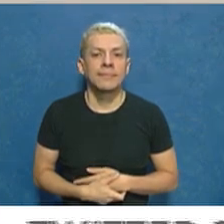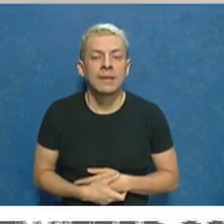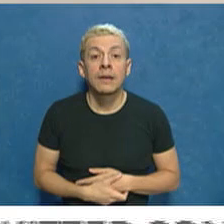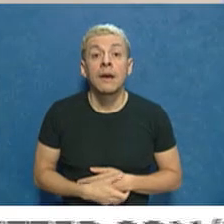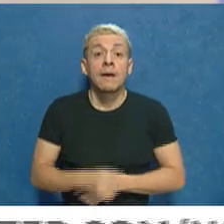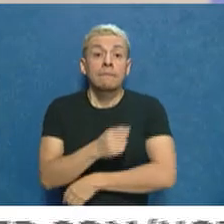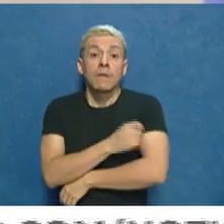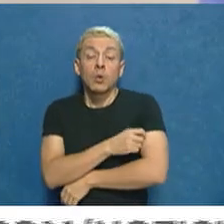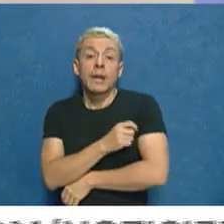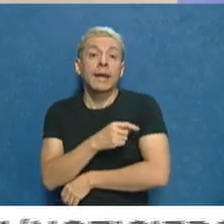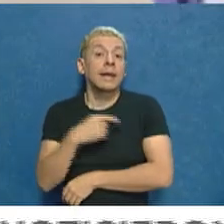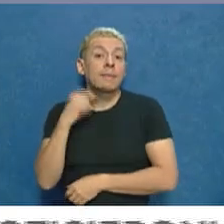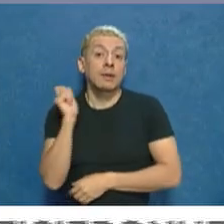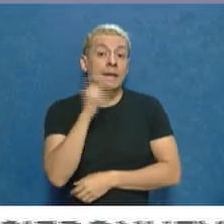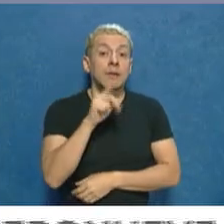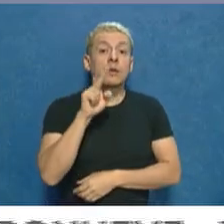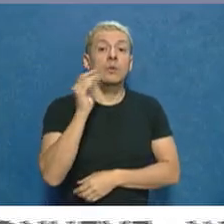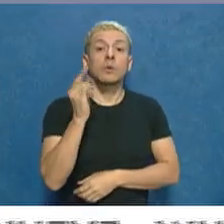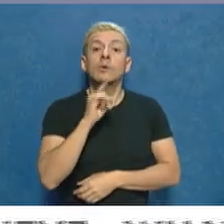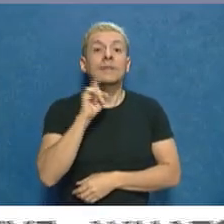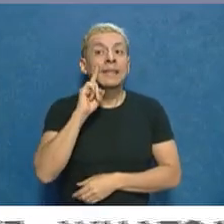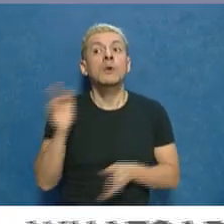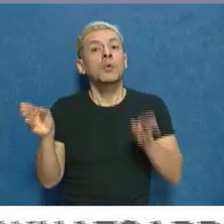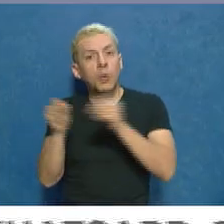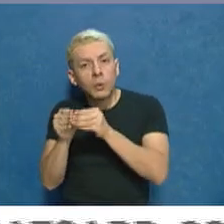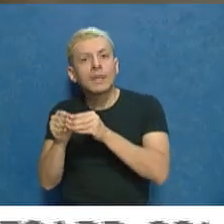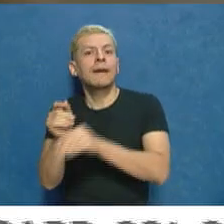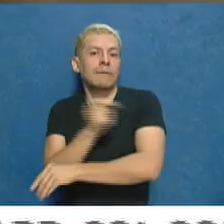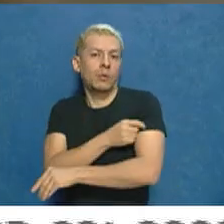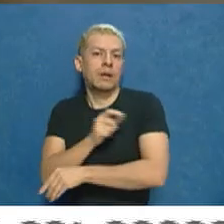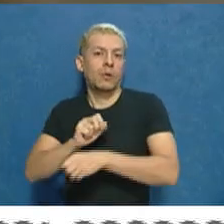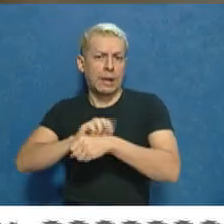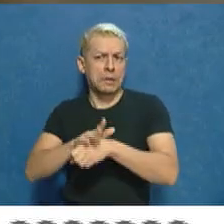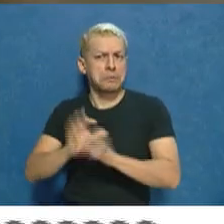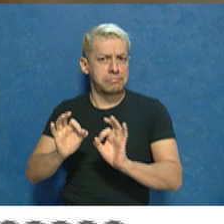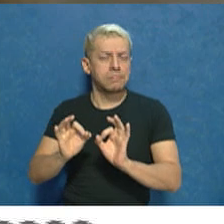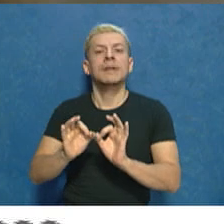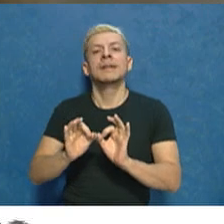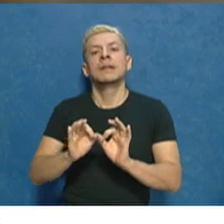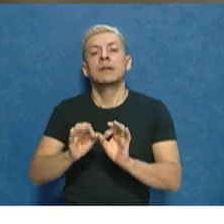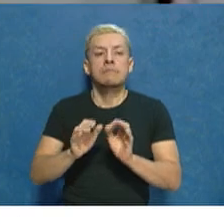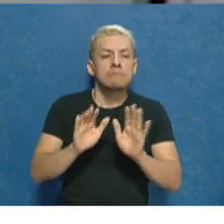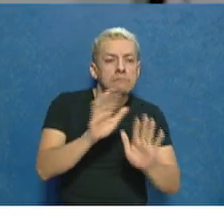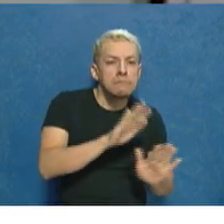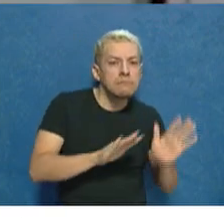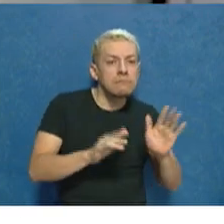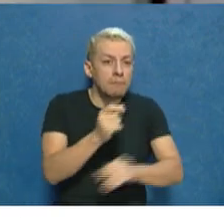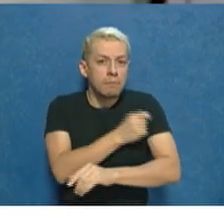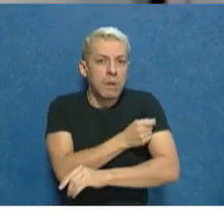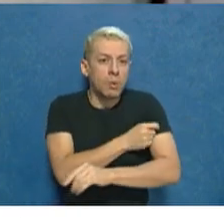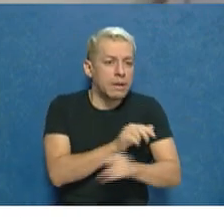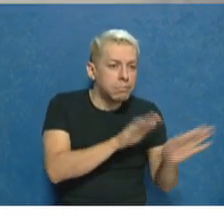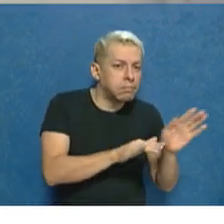La vacuna española Ruti es complementaria a la vacuna contra el COVID. El medicamento inicialmente fue diseñado contra la tuberculosis, pero se